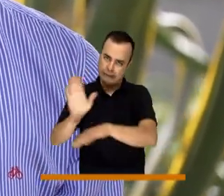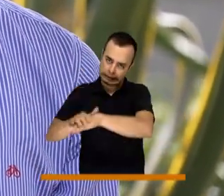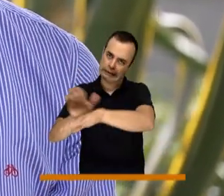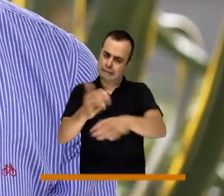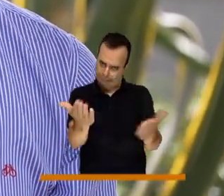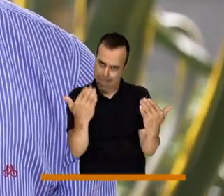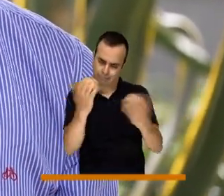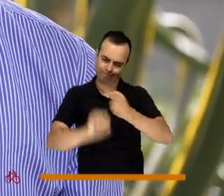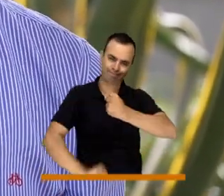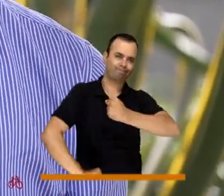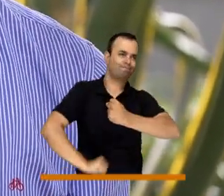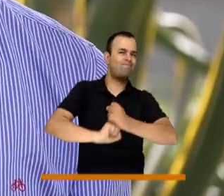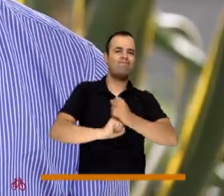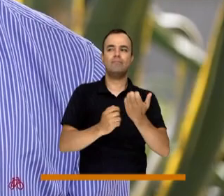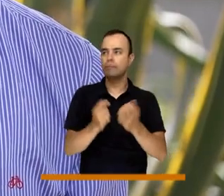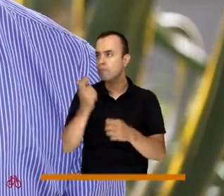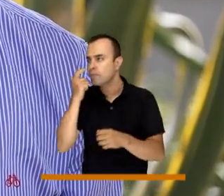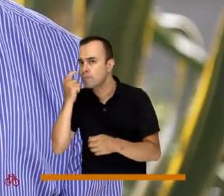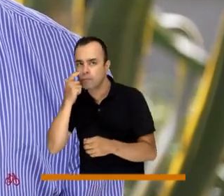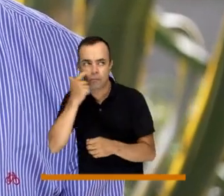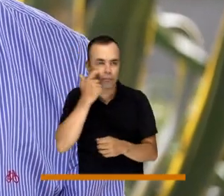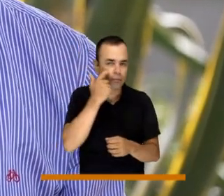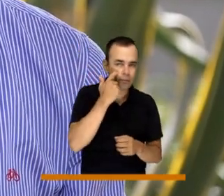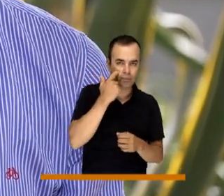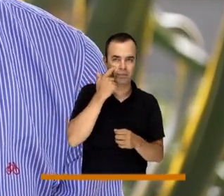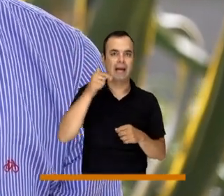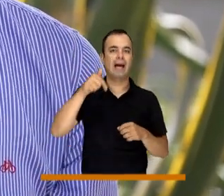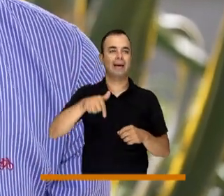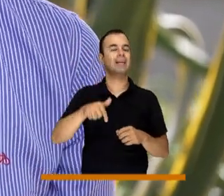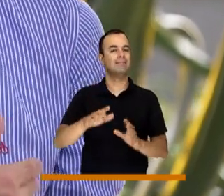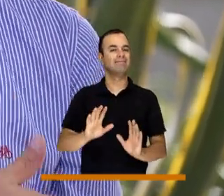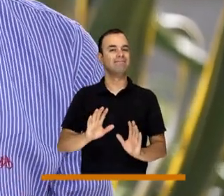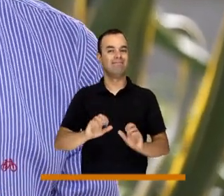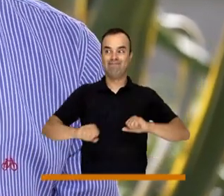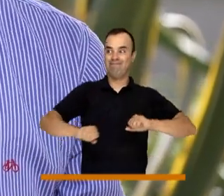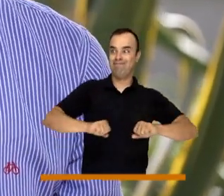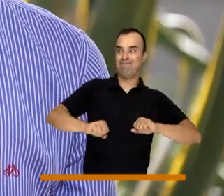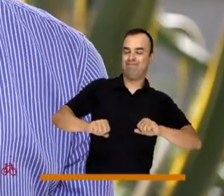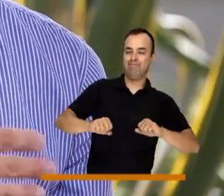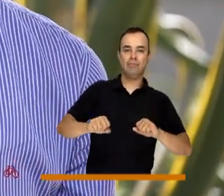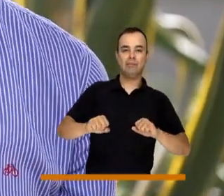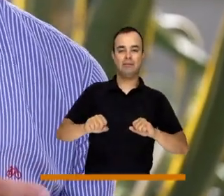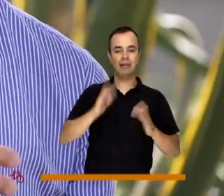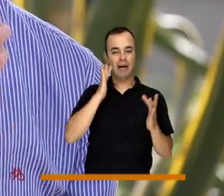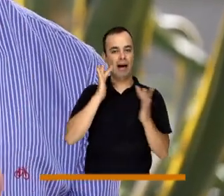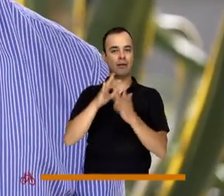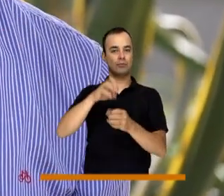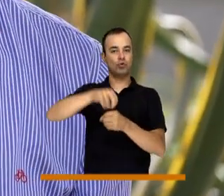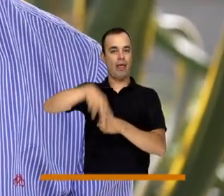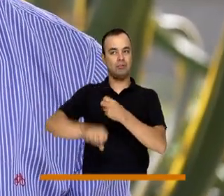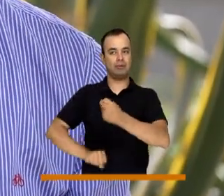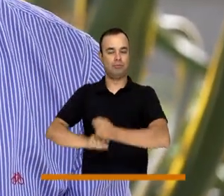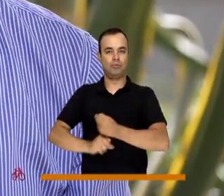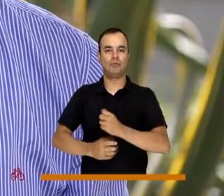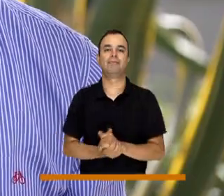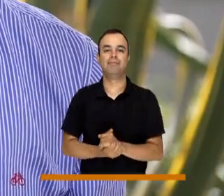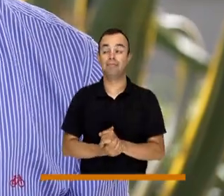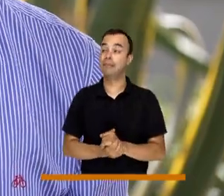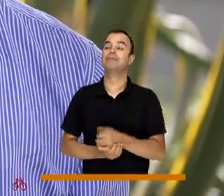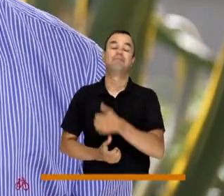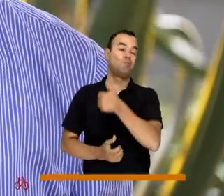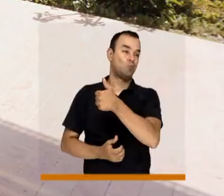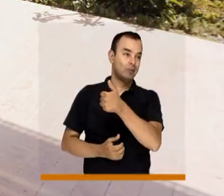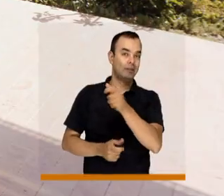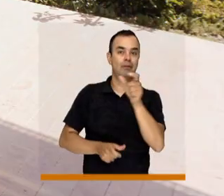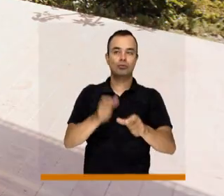que es parte de una invitación más grande a los ciudadanos, que no nos quedemos simplemente esperando cada 4 años elecciones, sino que seamos unos sujetos activos, políticos, que es la forma